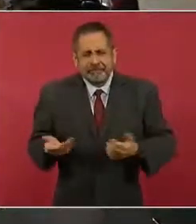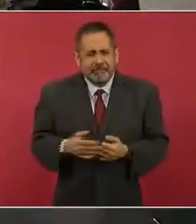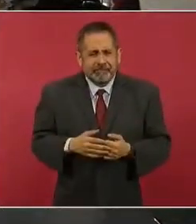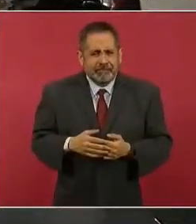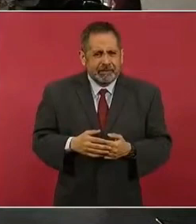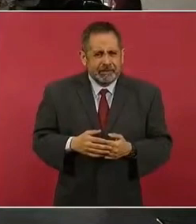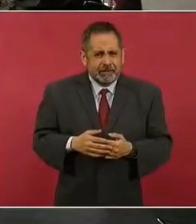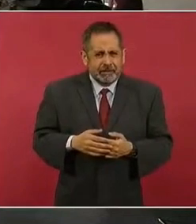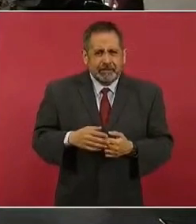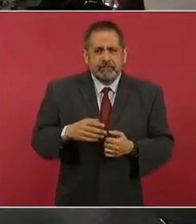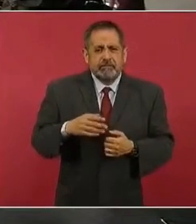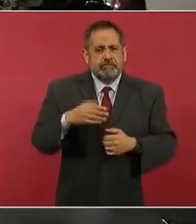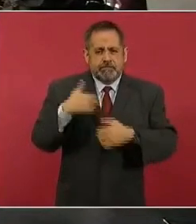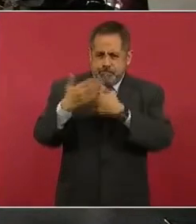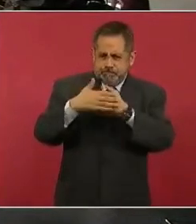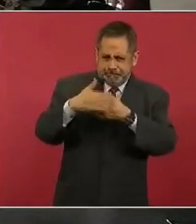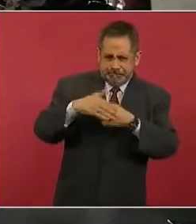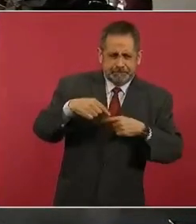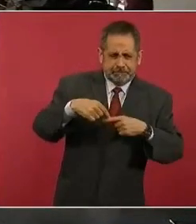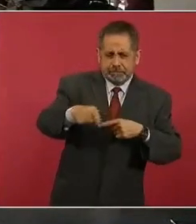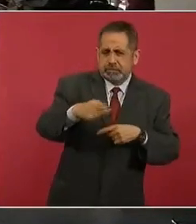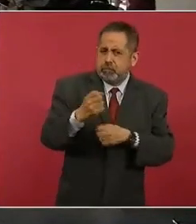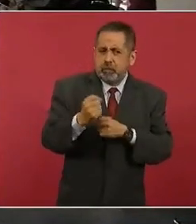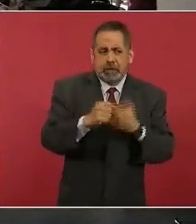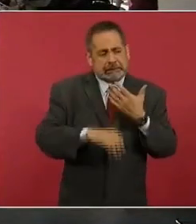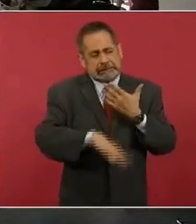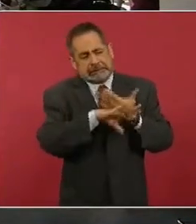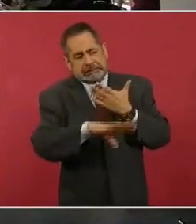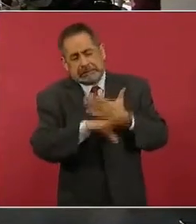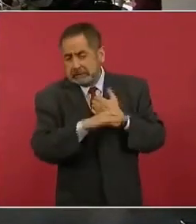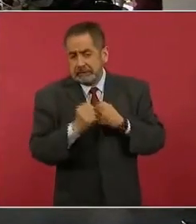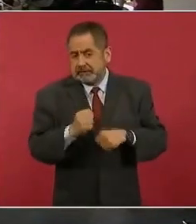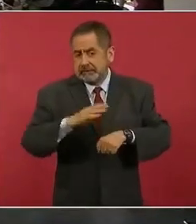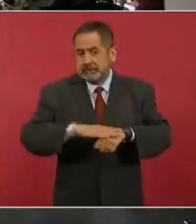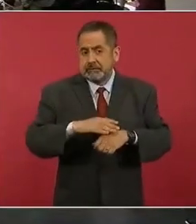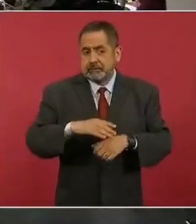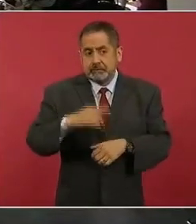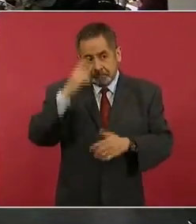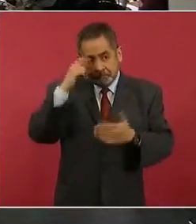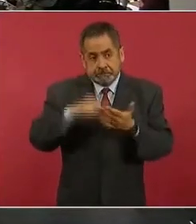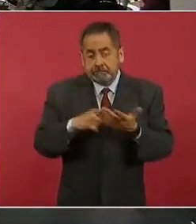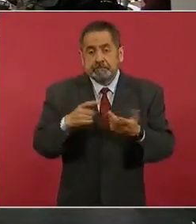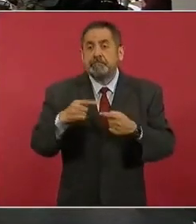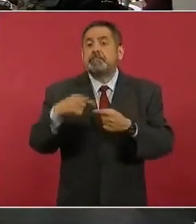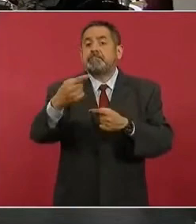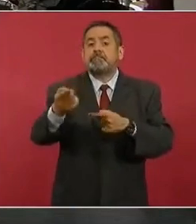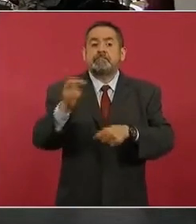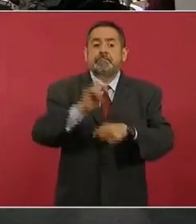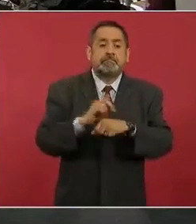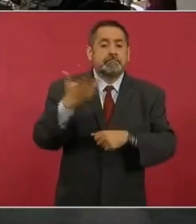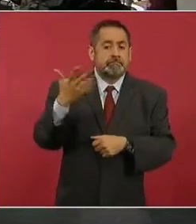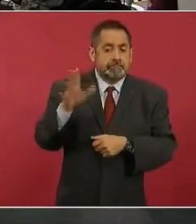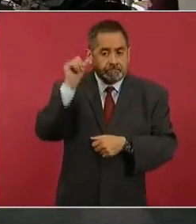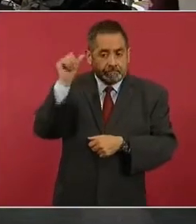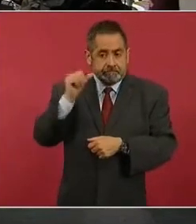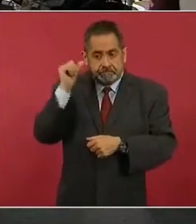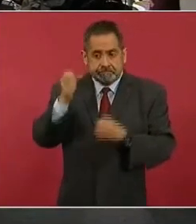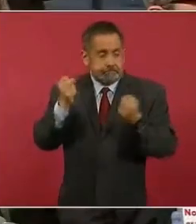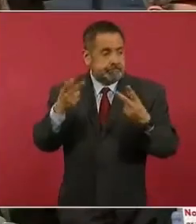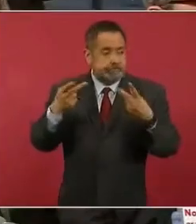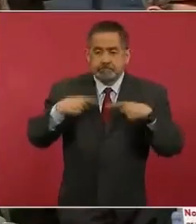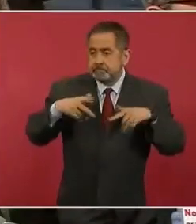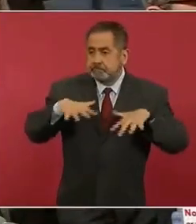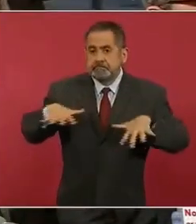va a arreciar, presidente, ¿usted cómo ve lo que viene el 10? Me parece que la propia gente, ahí está también las redes sociales, cómo se